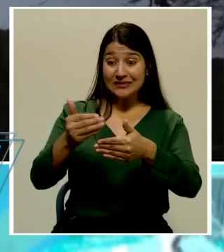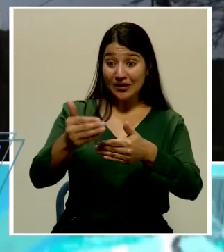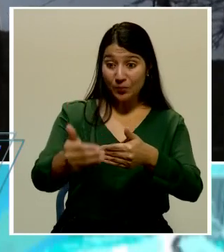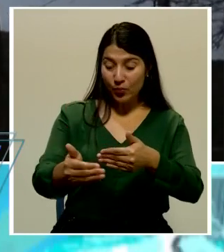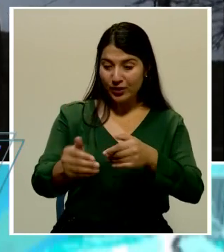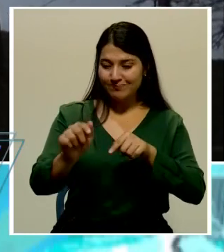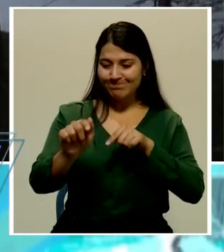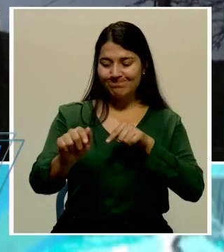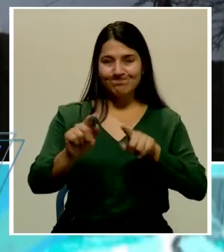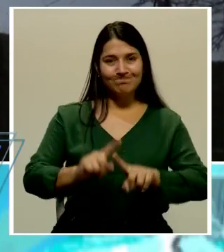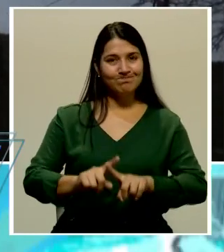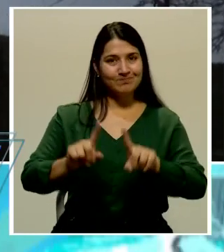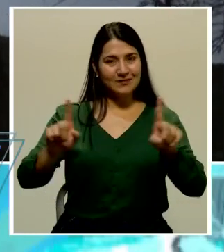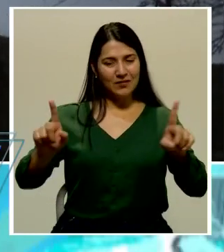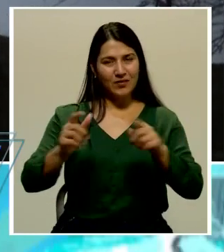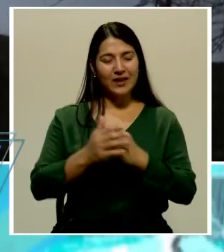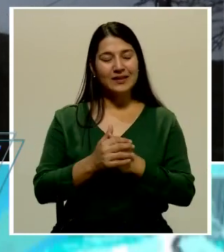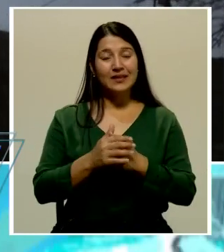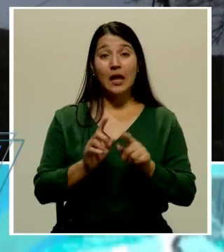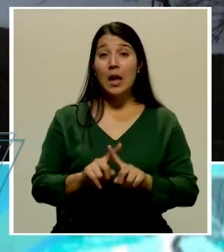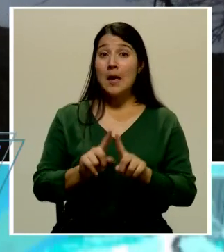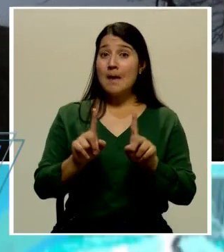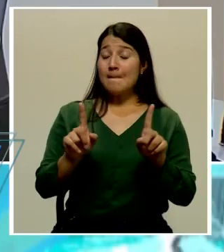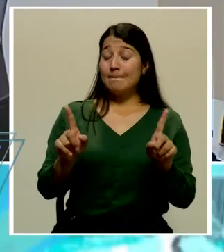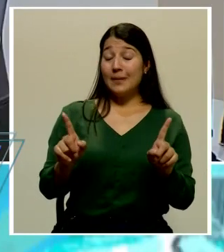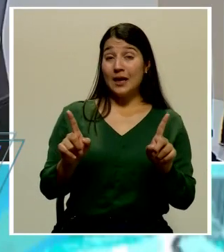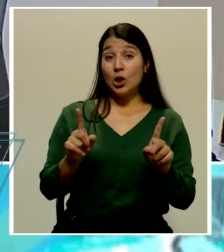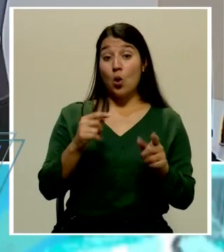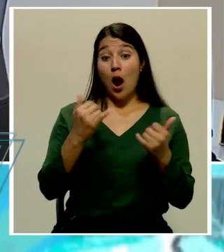completamente inconsistente y según la actitud